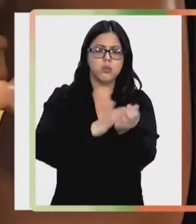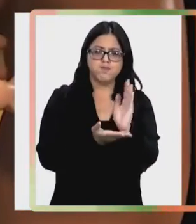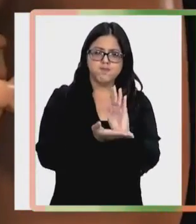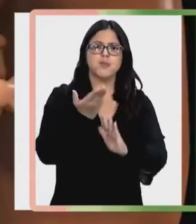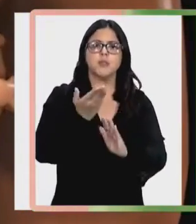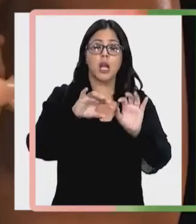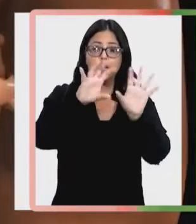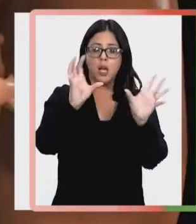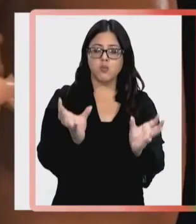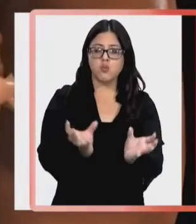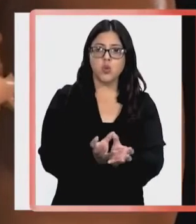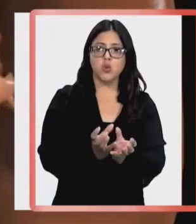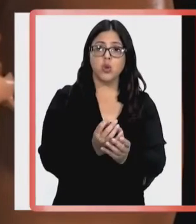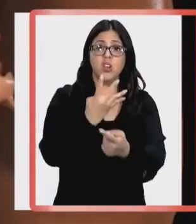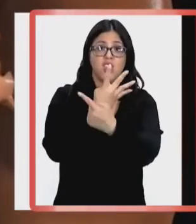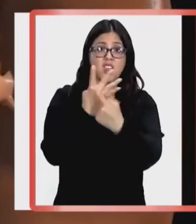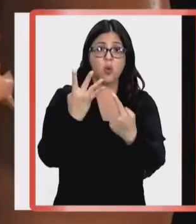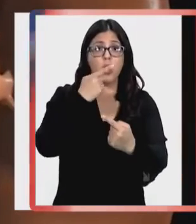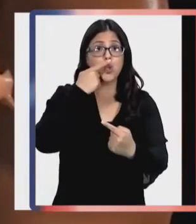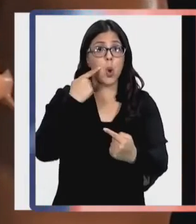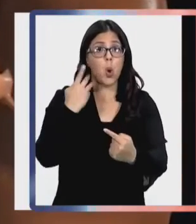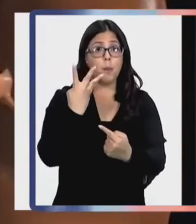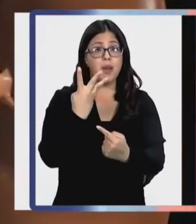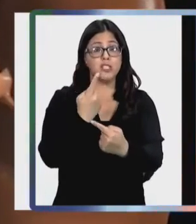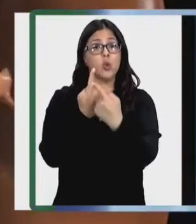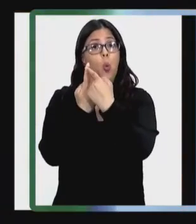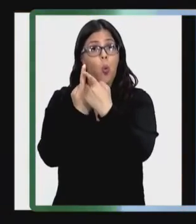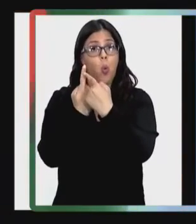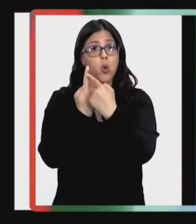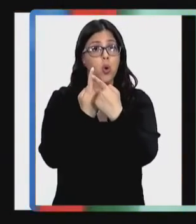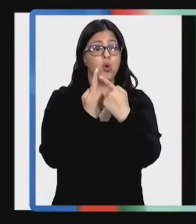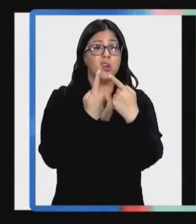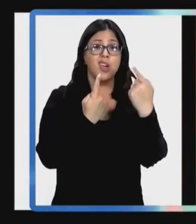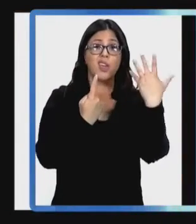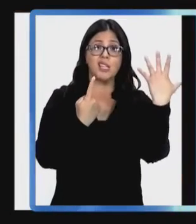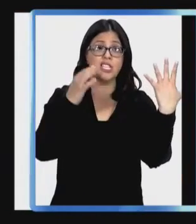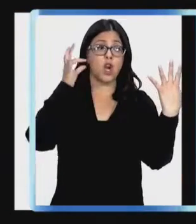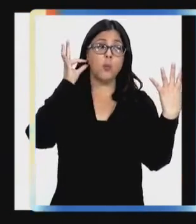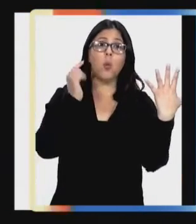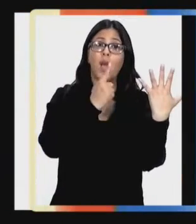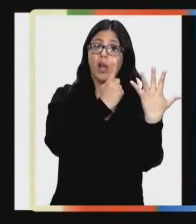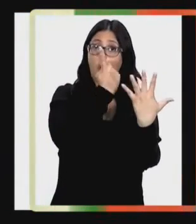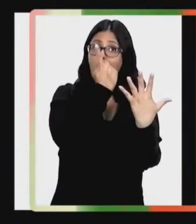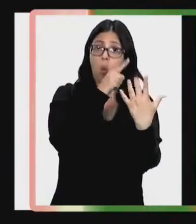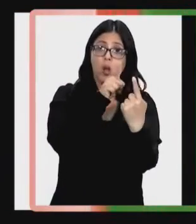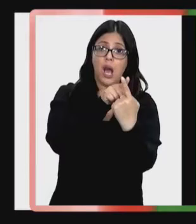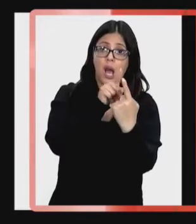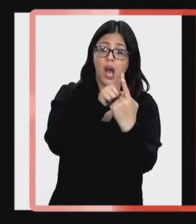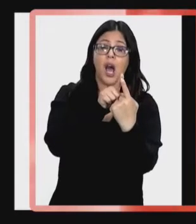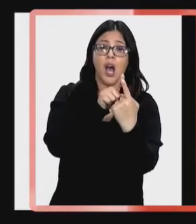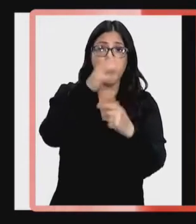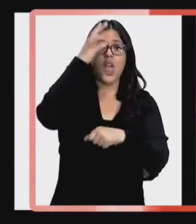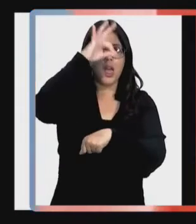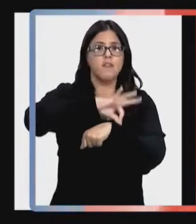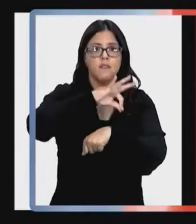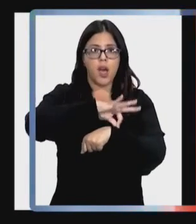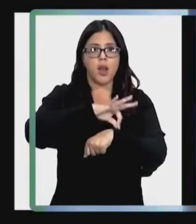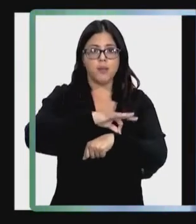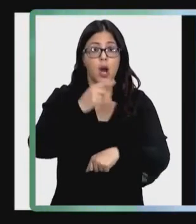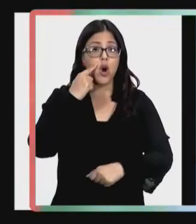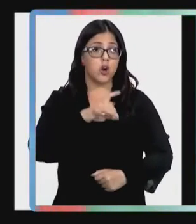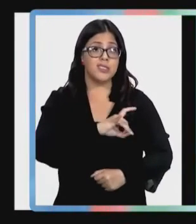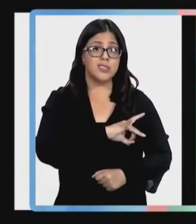pacientes hipertensos a nivel mundial. 1 de cada 4 hombres y 1 de cada 5 mujeres en el mundo padecen